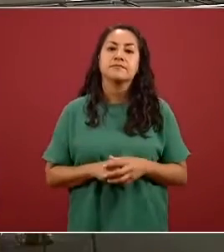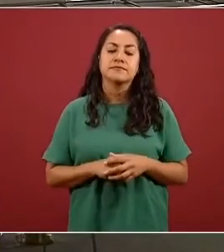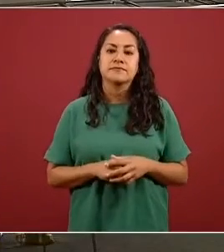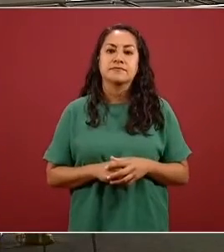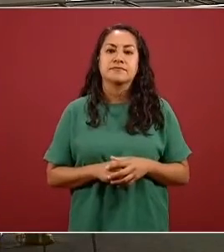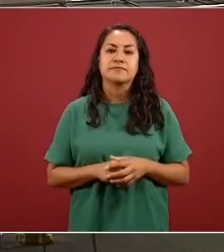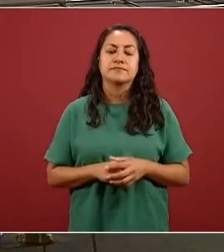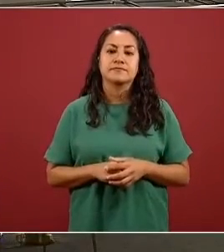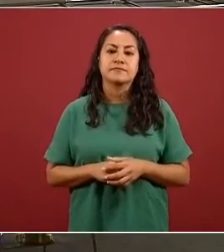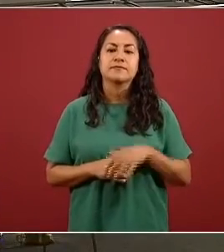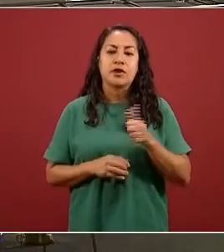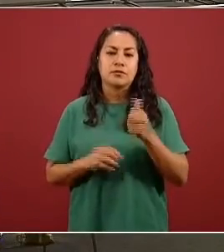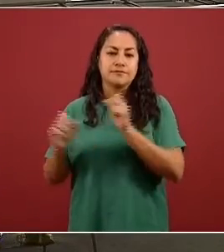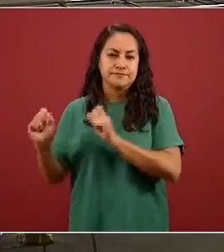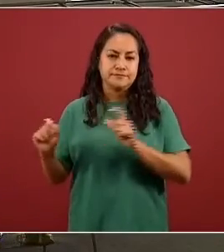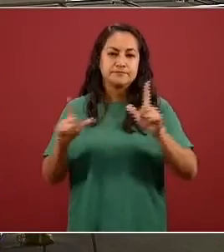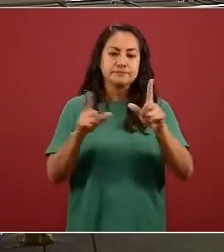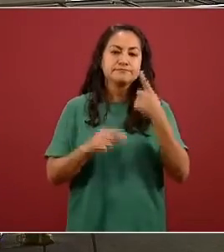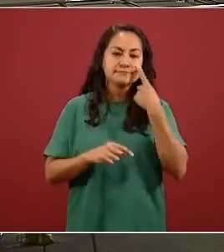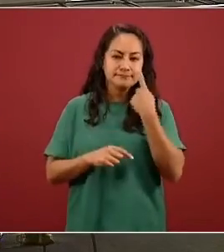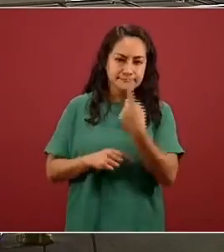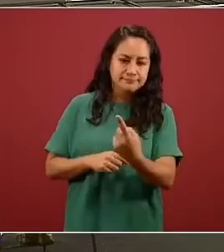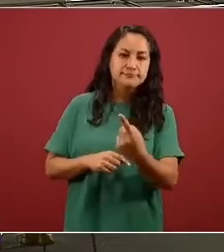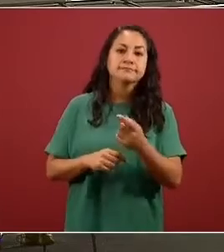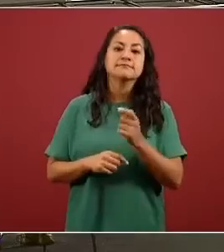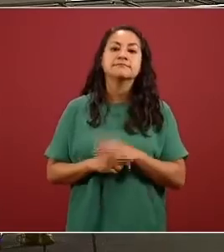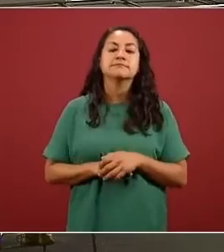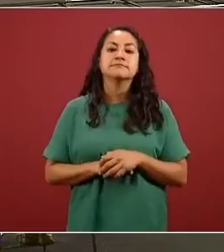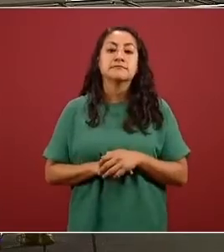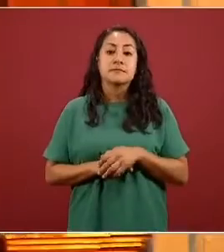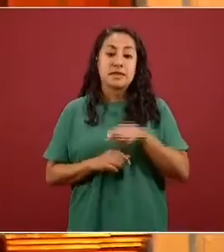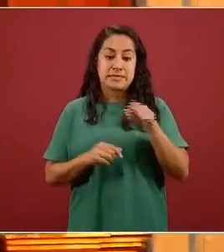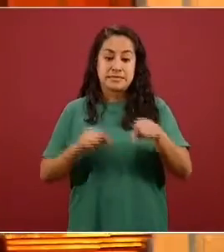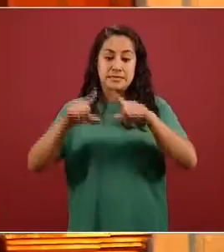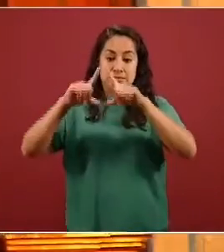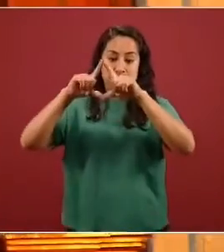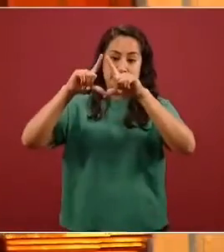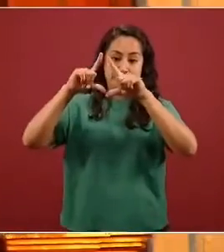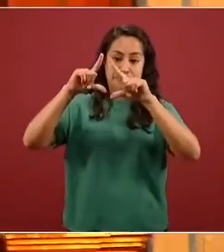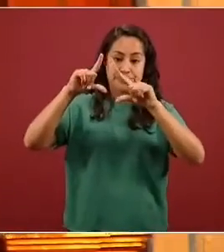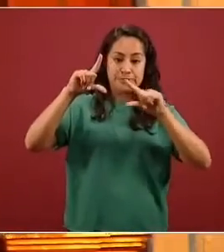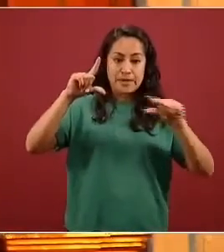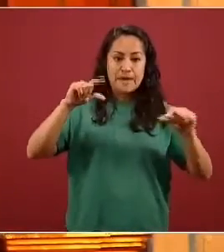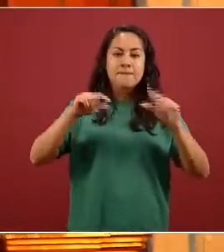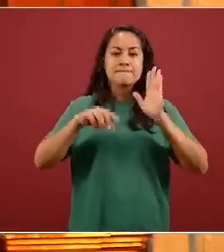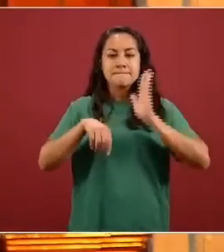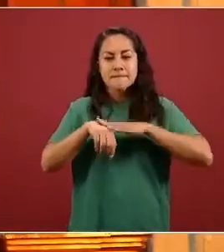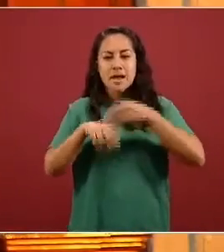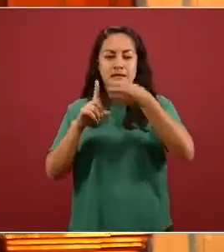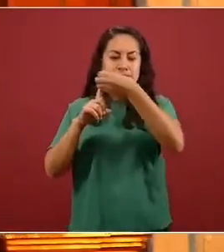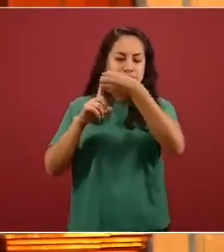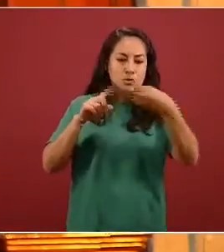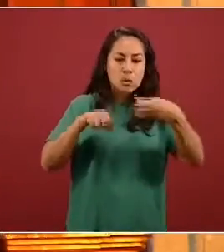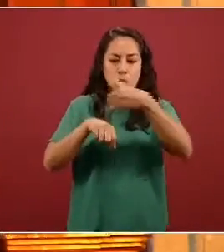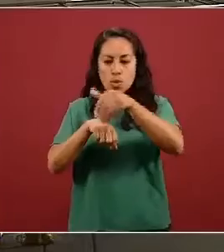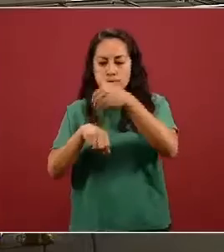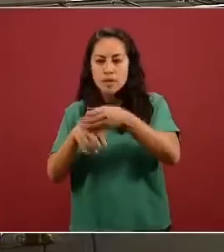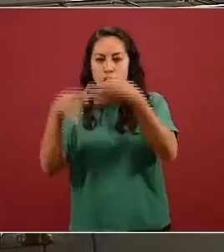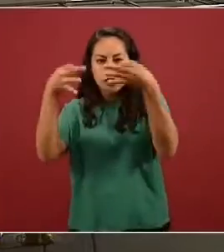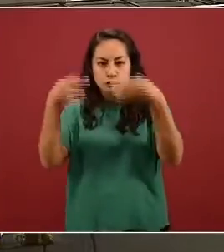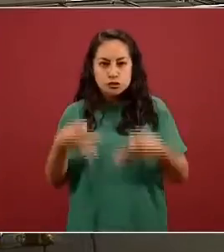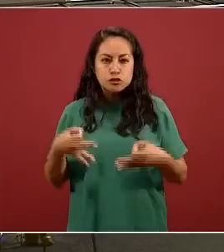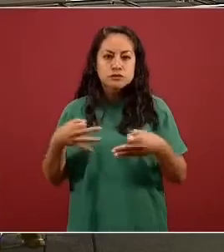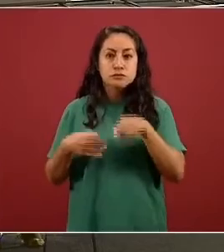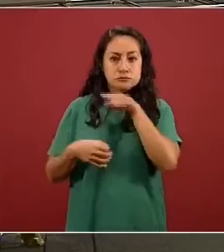siguiente diapositiva vemos esta distribución un poco ordenada de mayor a menor para que ustedes puedan tener siempre